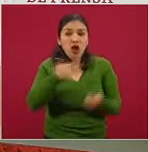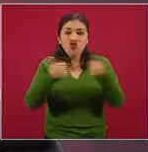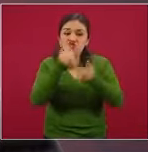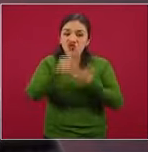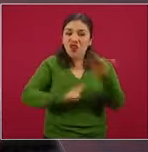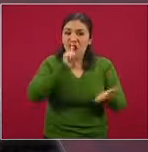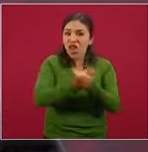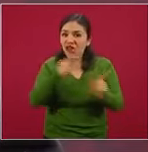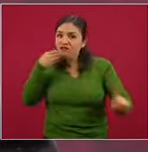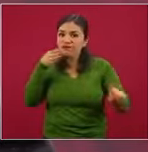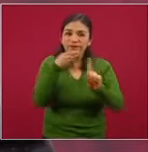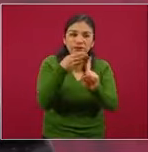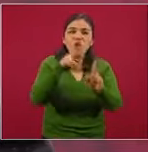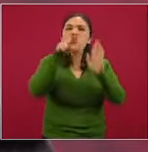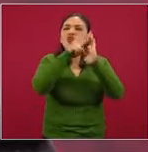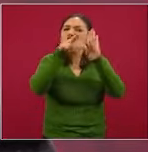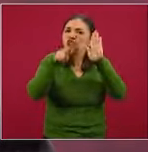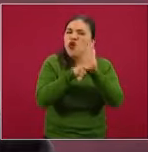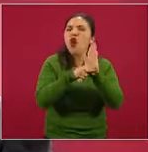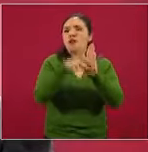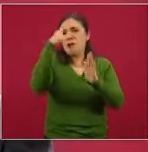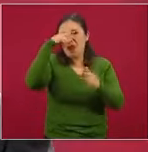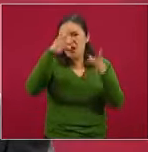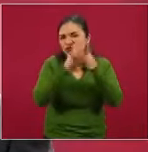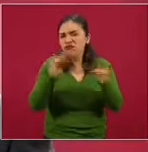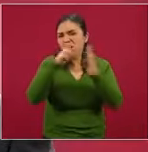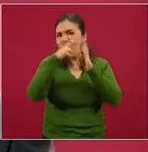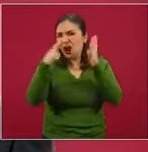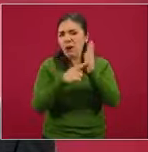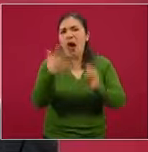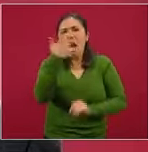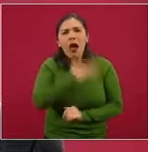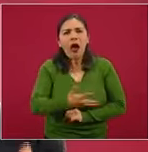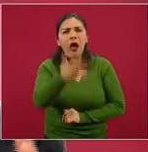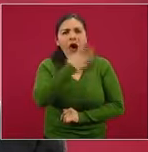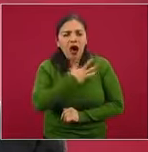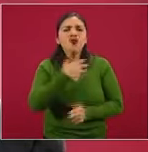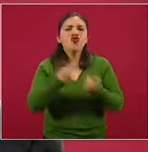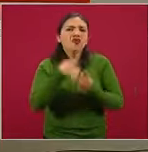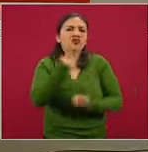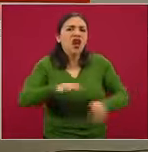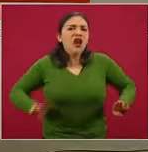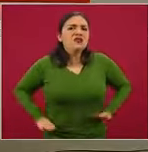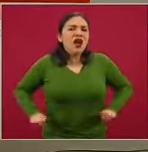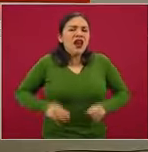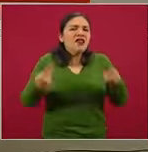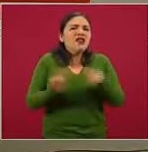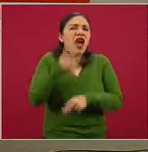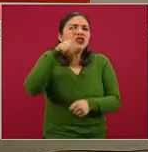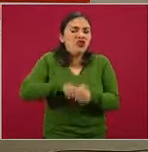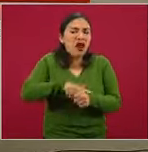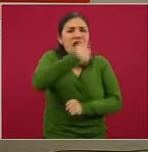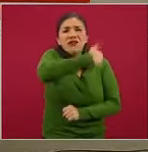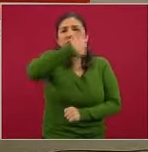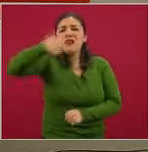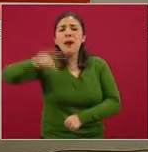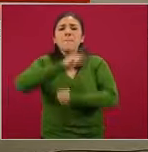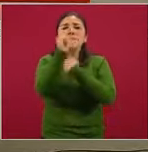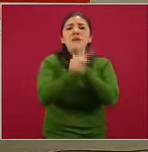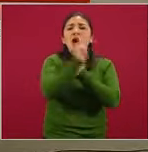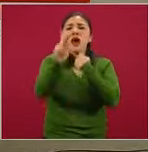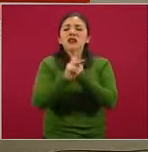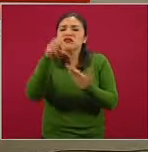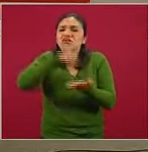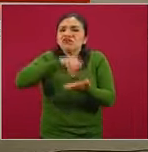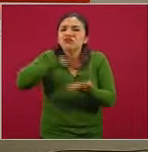leyes específicas o normas específicas y reglamentos que obviamente tienen un carácter nacional, cada país soberano